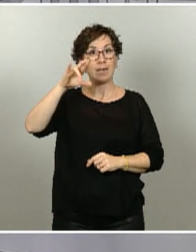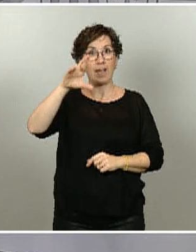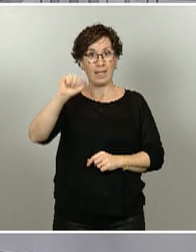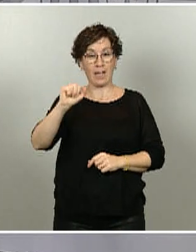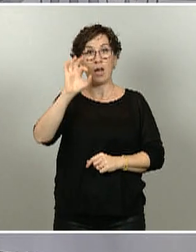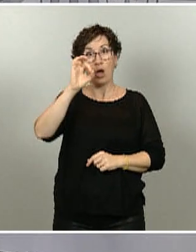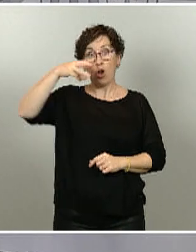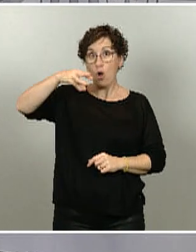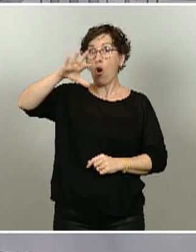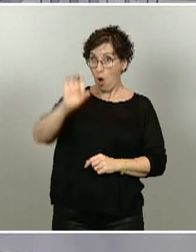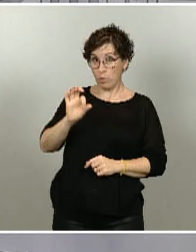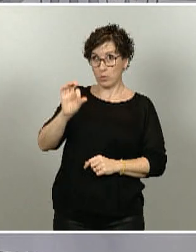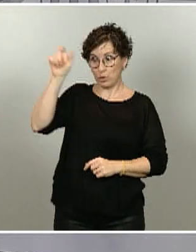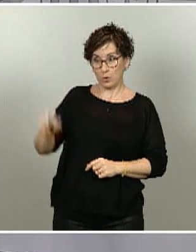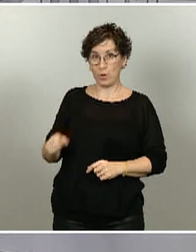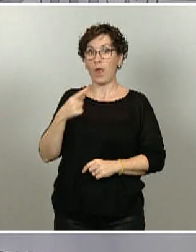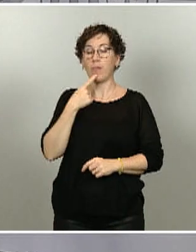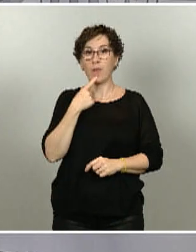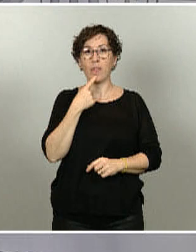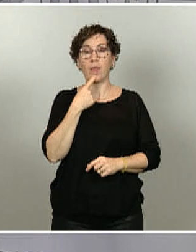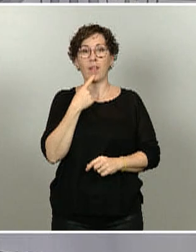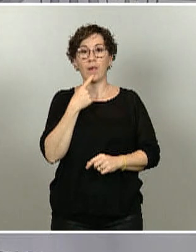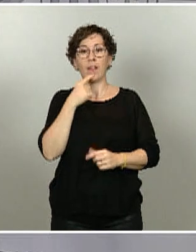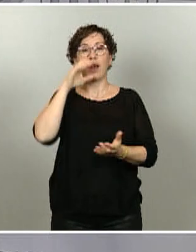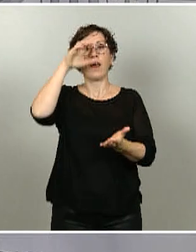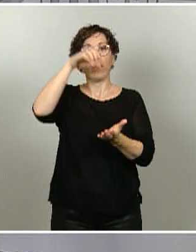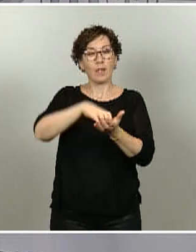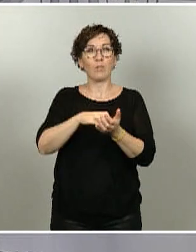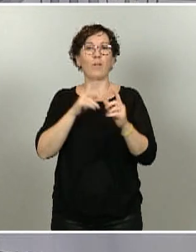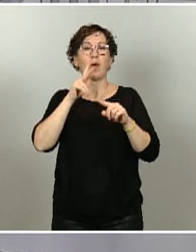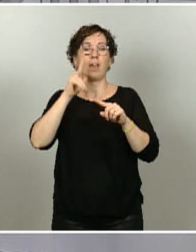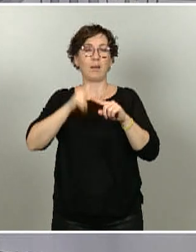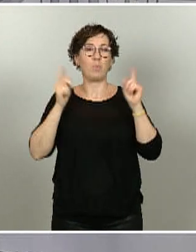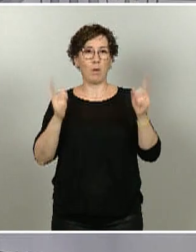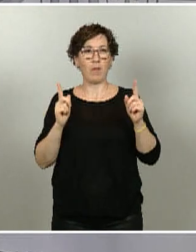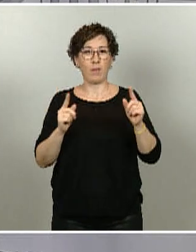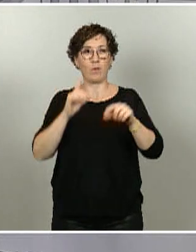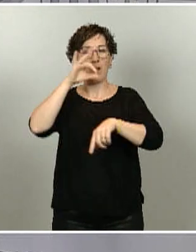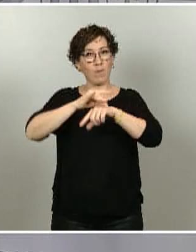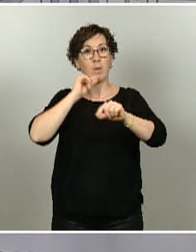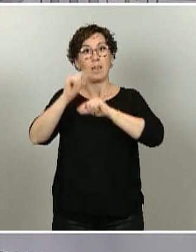a la reunión del Centro de Prevención de Enfermedades Infecciosas de la Unión Europea,